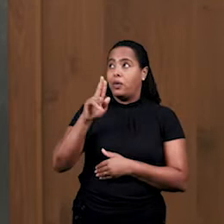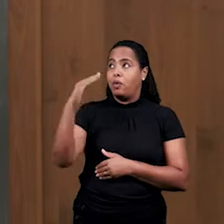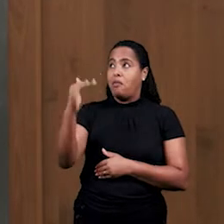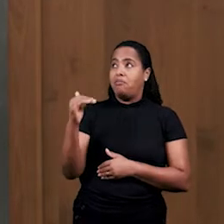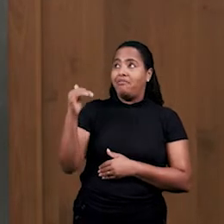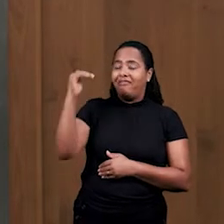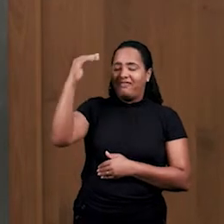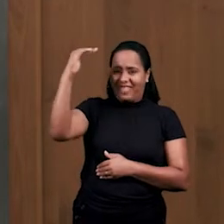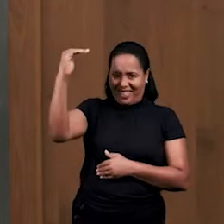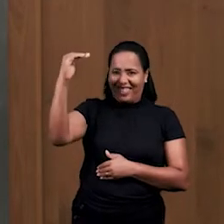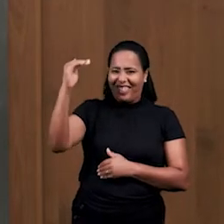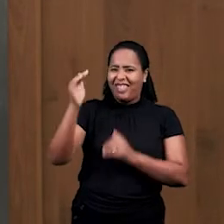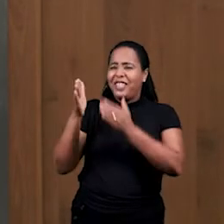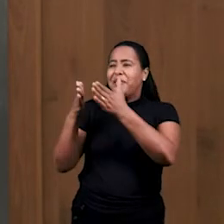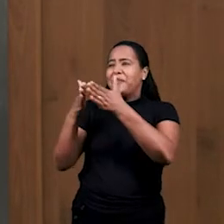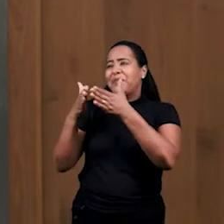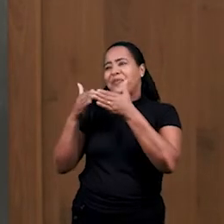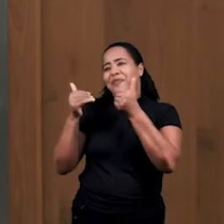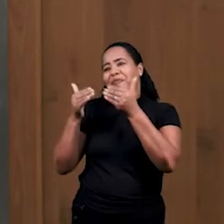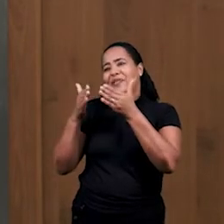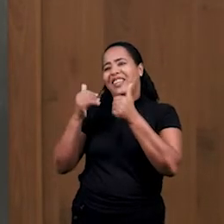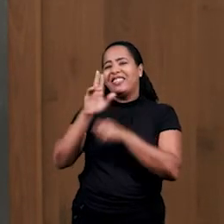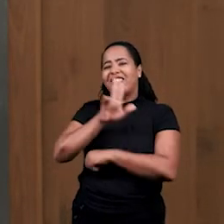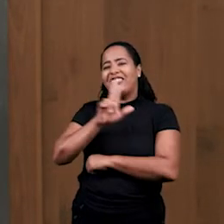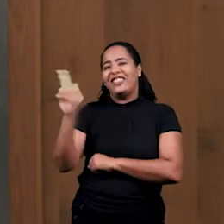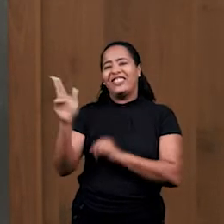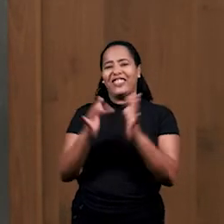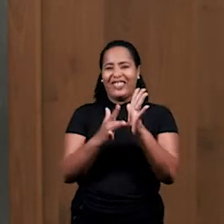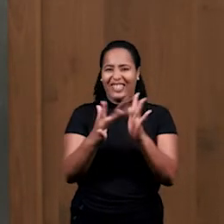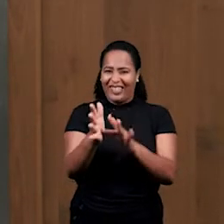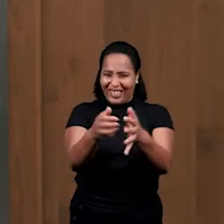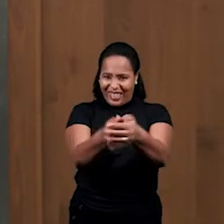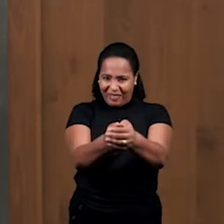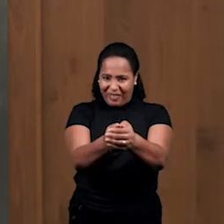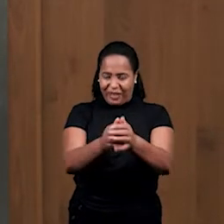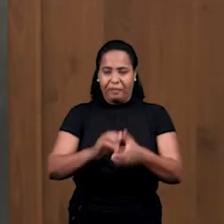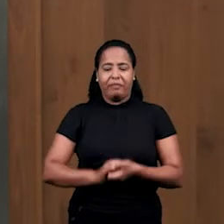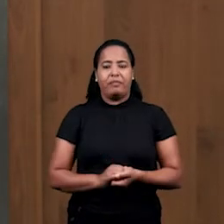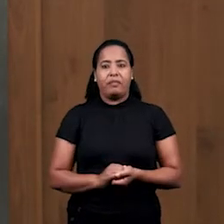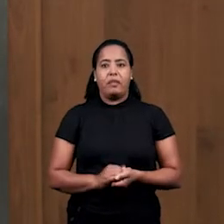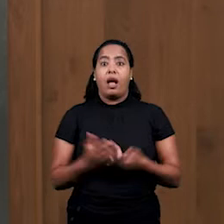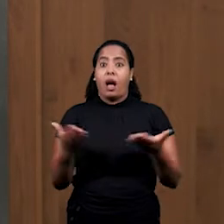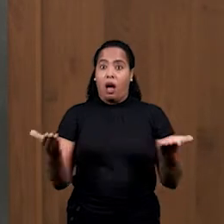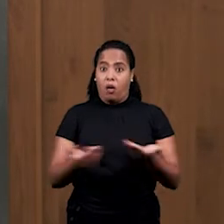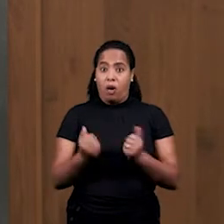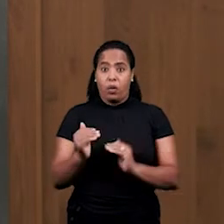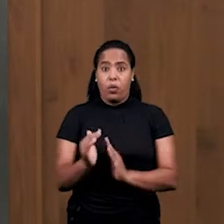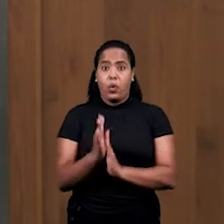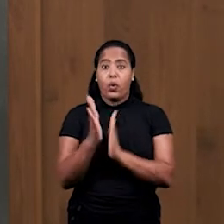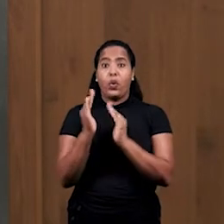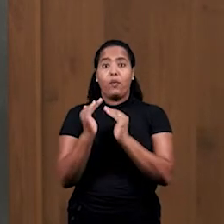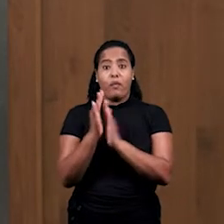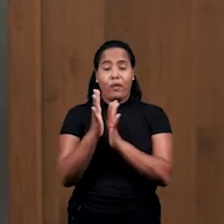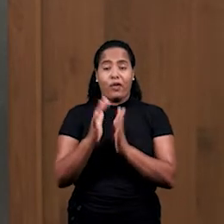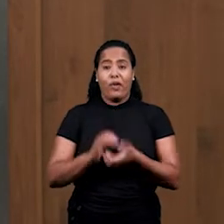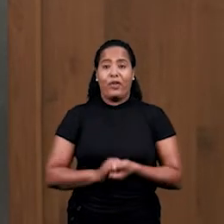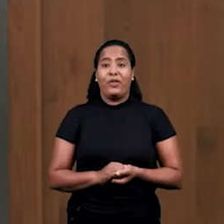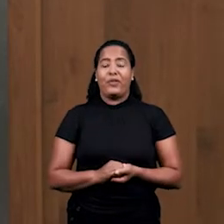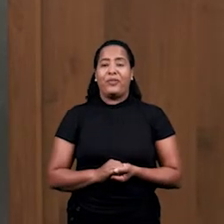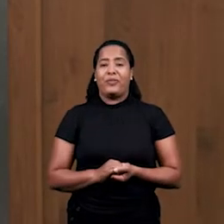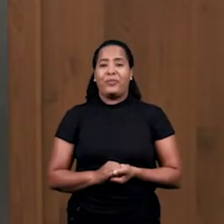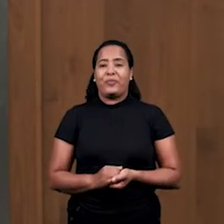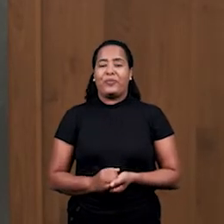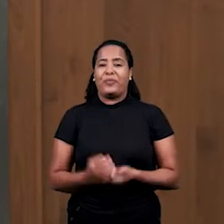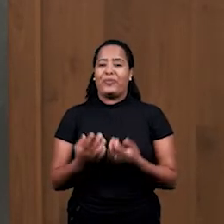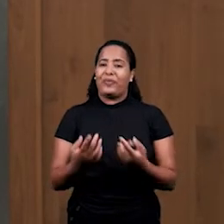sea engrandecido. Nosotros oramos así en nombre de Jesús. Amén. Ahora vamos a alabar al Señor con el Lord.